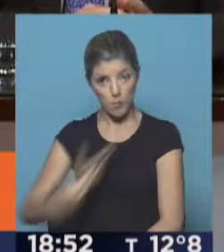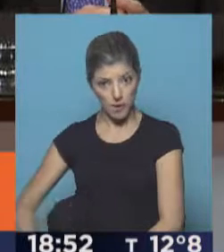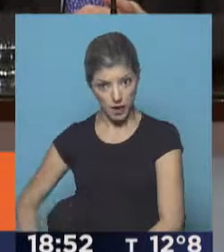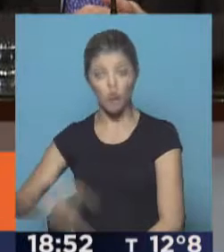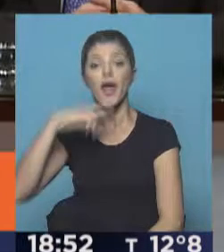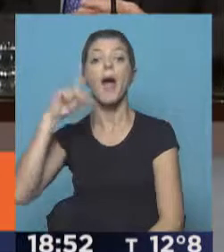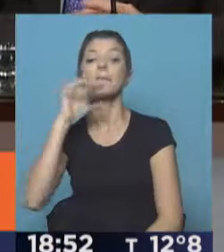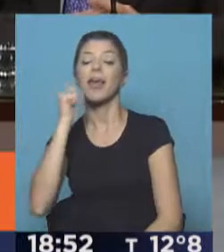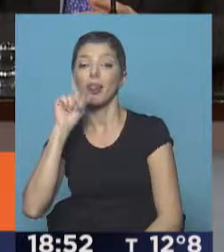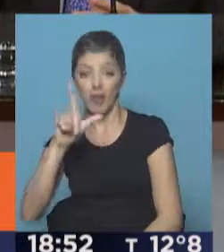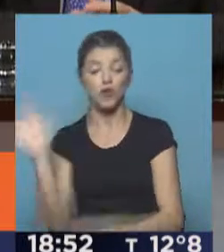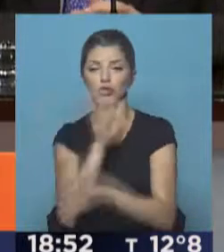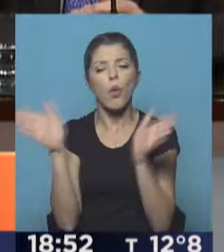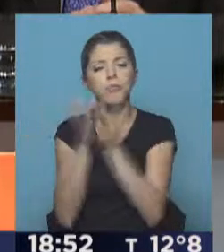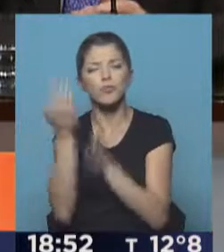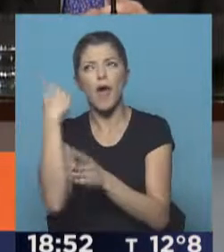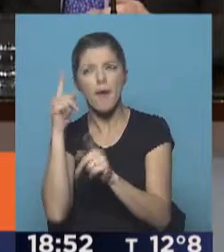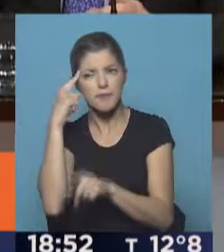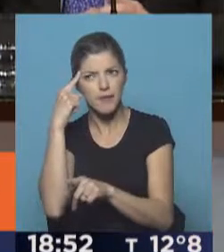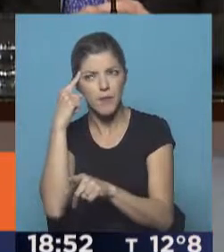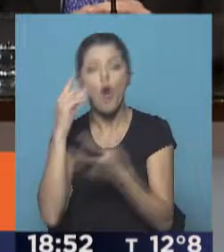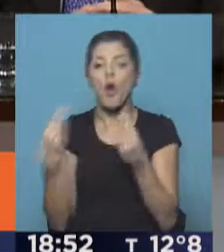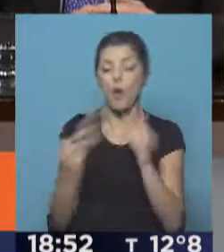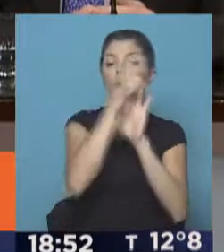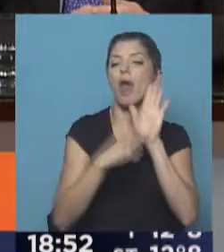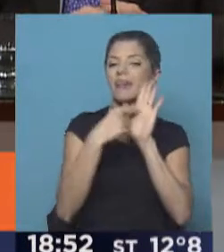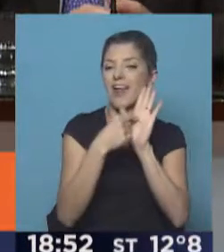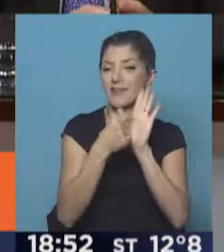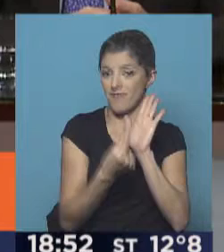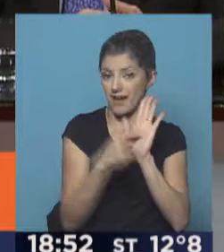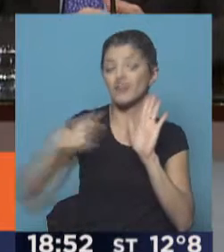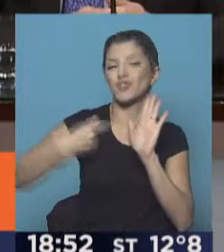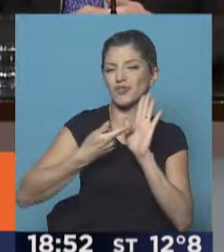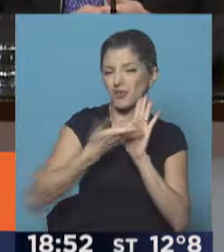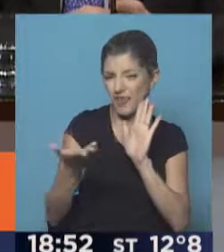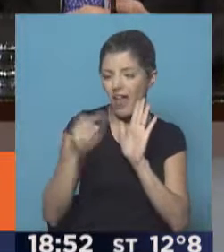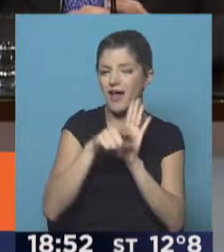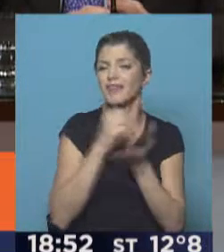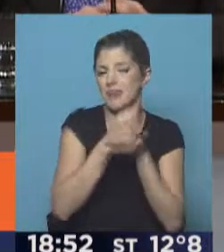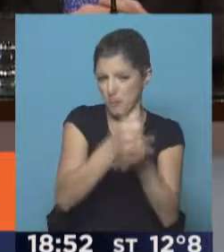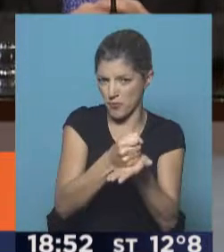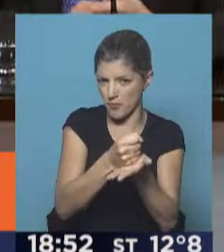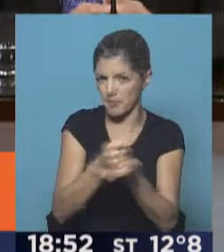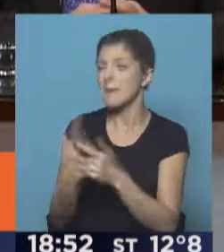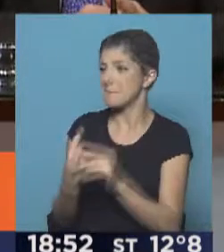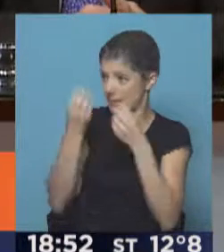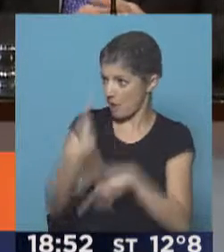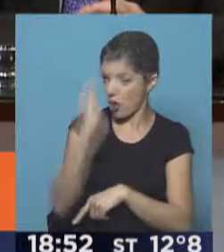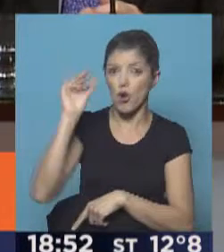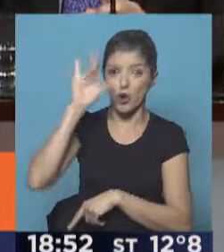es la georreferenciación en algunos barrios de la tarifa social, empezando por la del gas, de la luz,